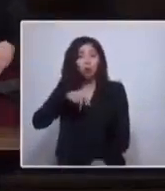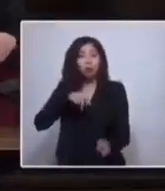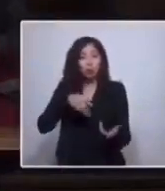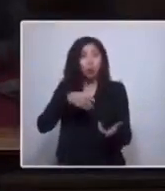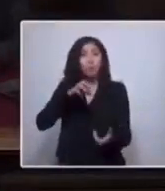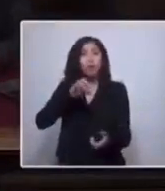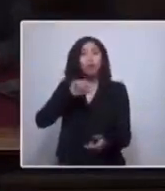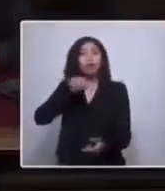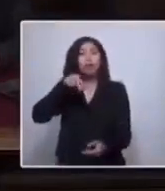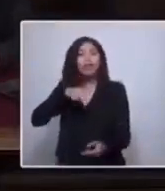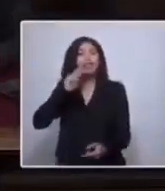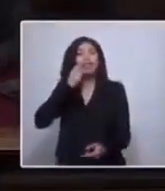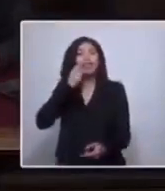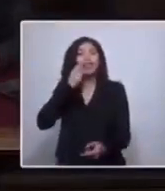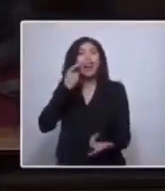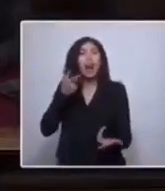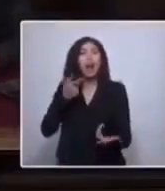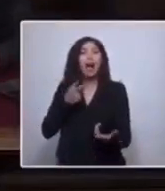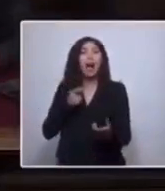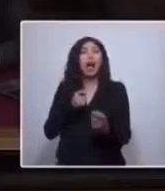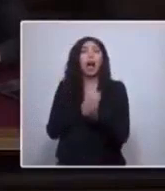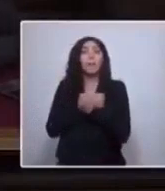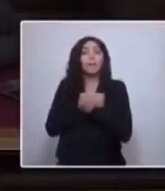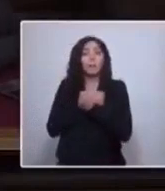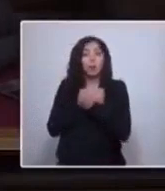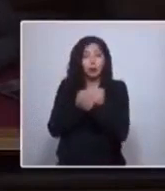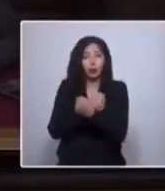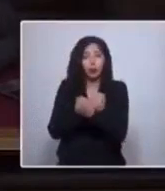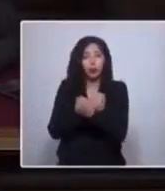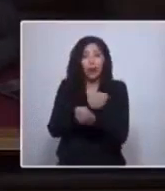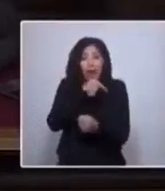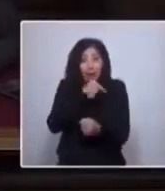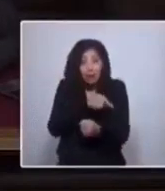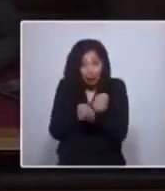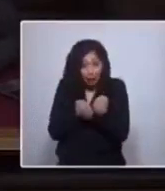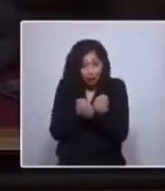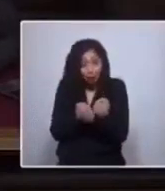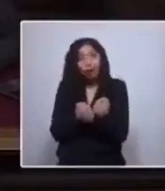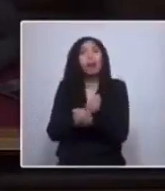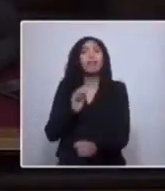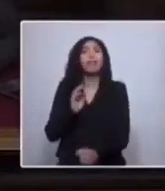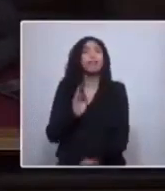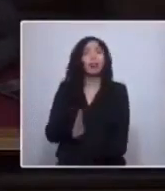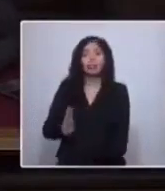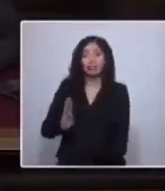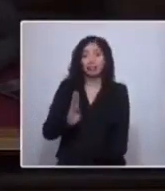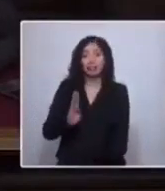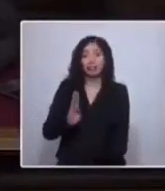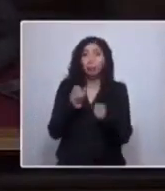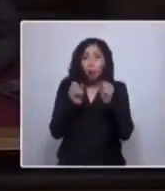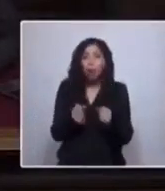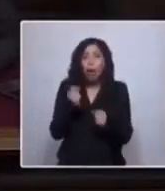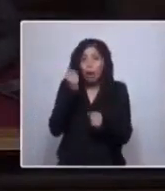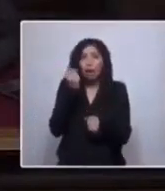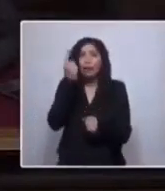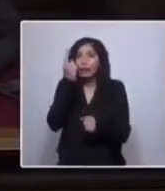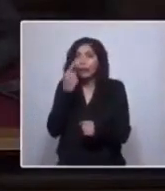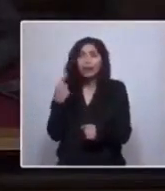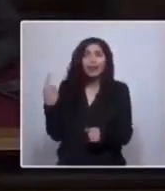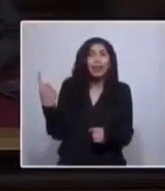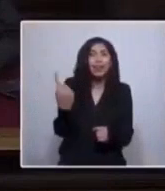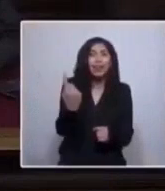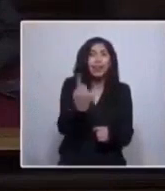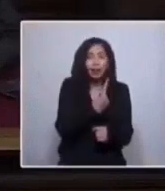chilenas, conocer esa lengua nativa, conocer aspectos filosóficos de sus rituales, etc., sino que también lo